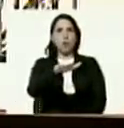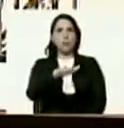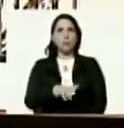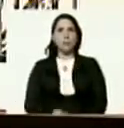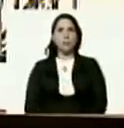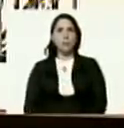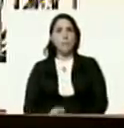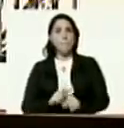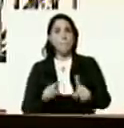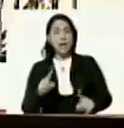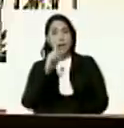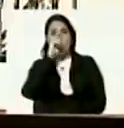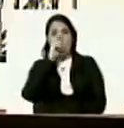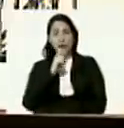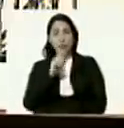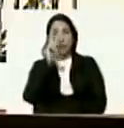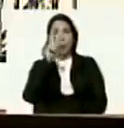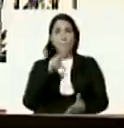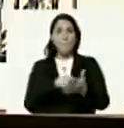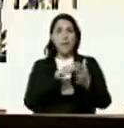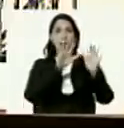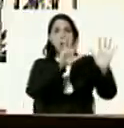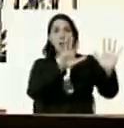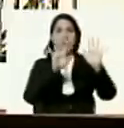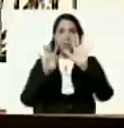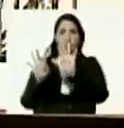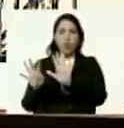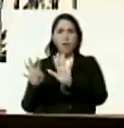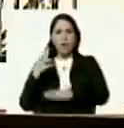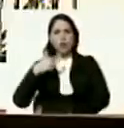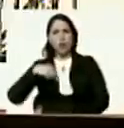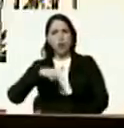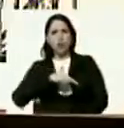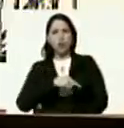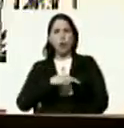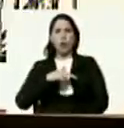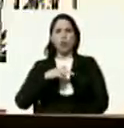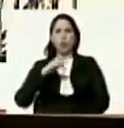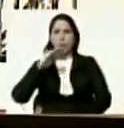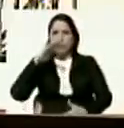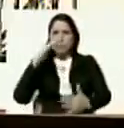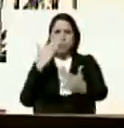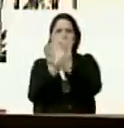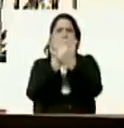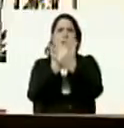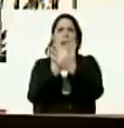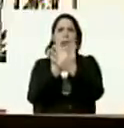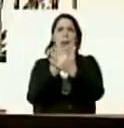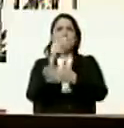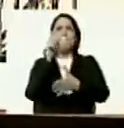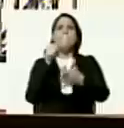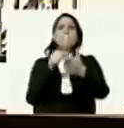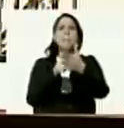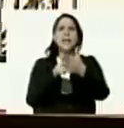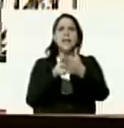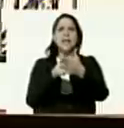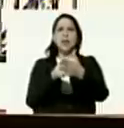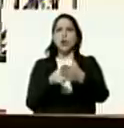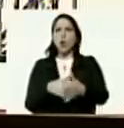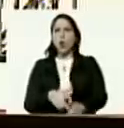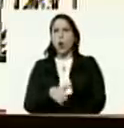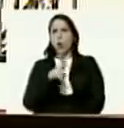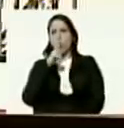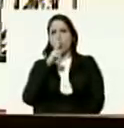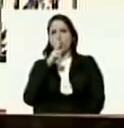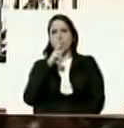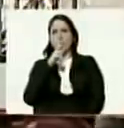Pero en el año 2019 nos enfrentamos a mil monstruos, o mejor dicho, a un